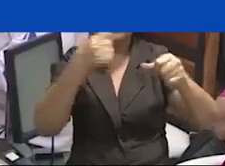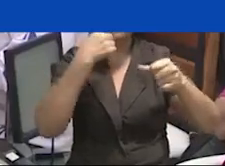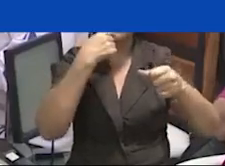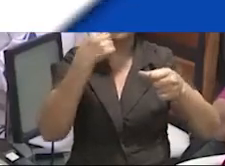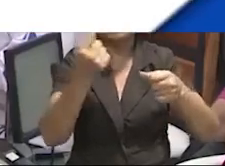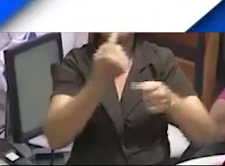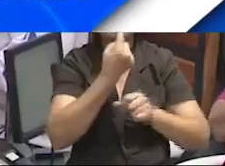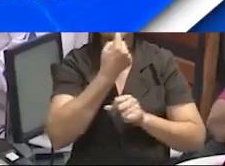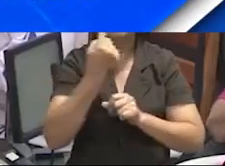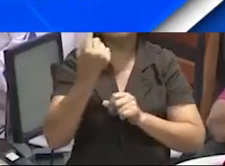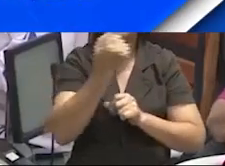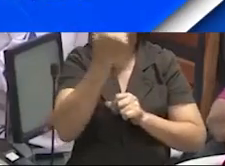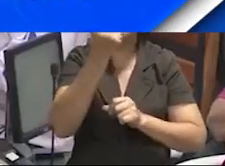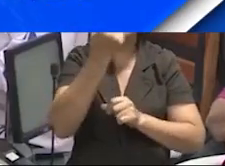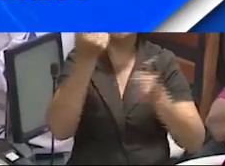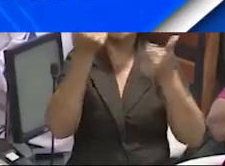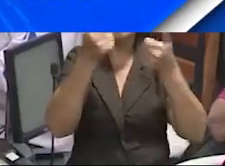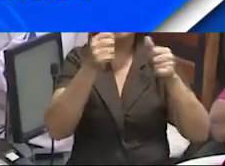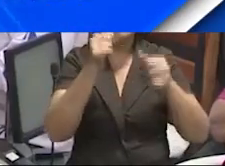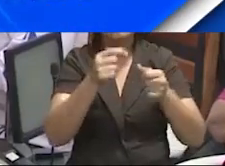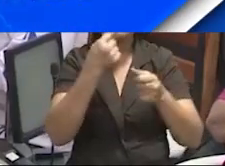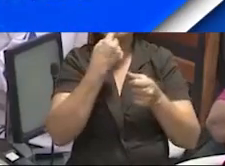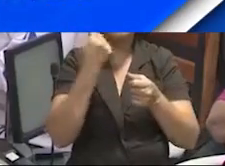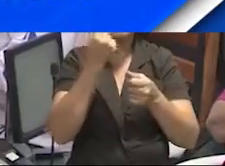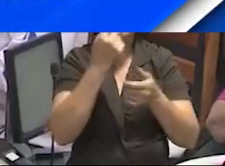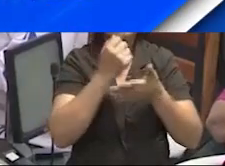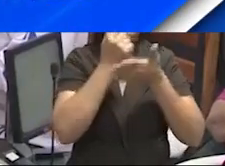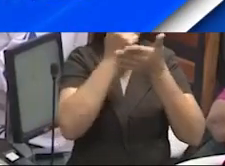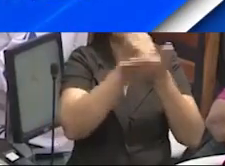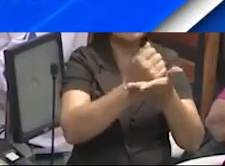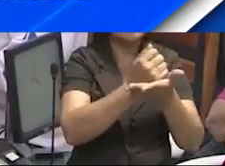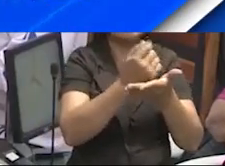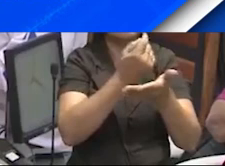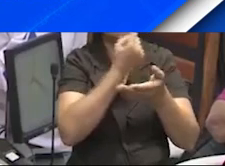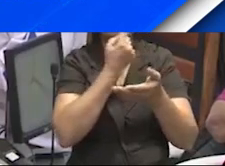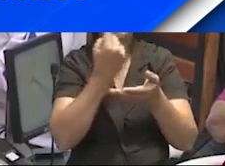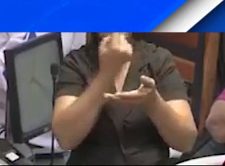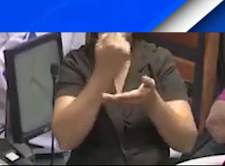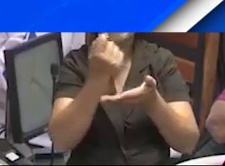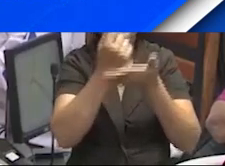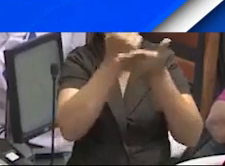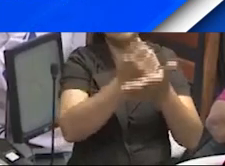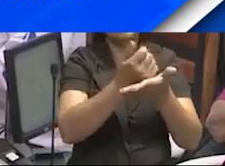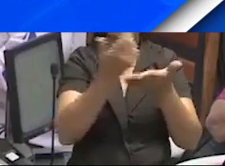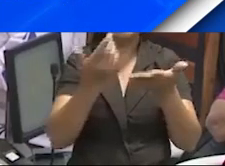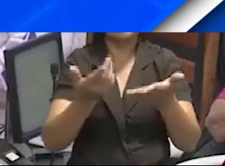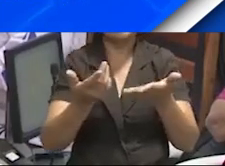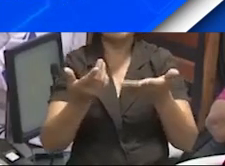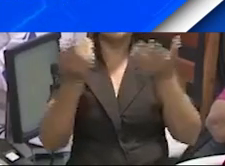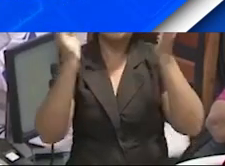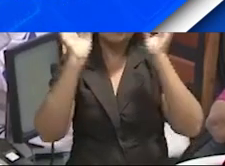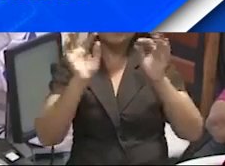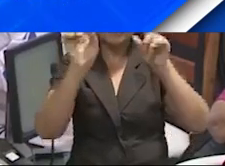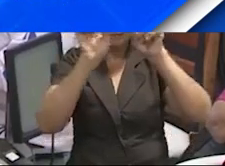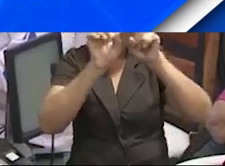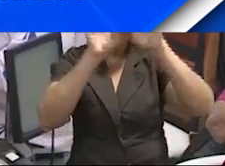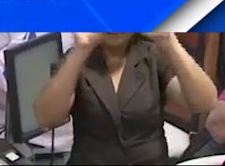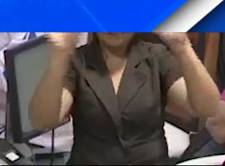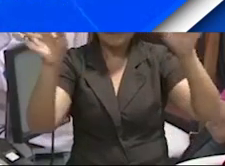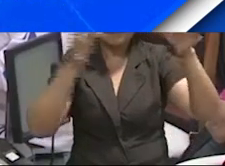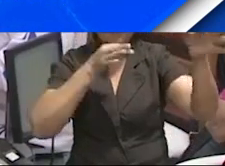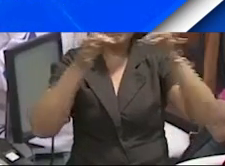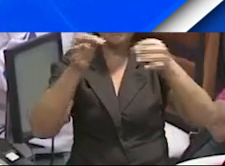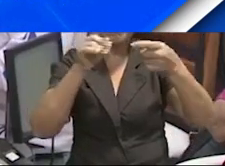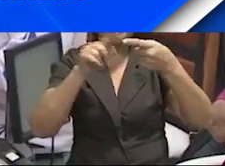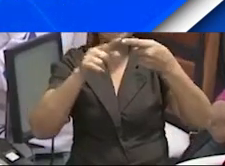Con la reforma a esta ley se modifica el objetivo y las funciones que le fueron otorgadas en 1982 y